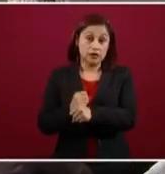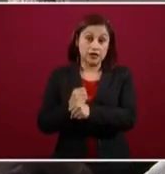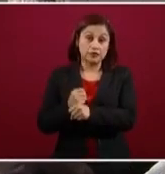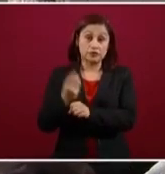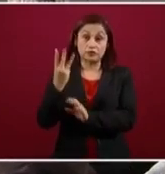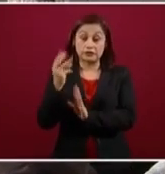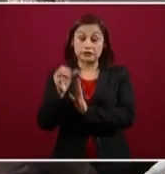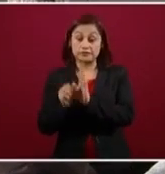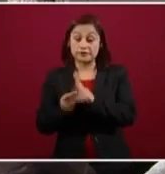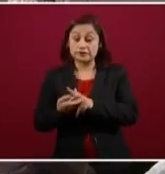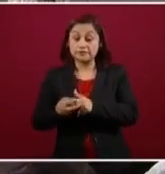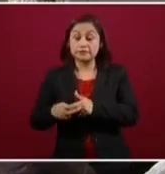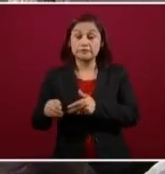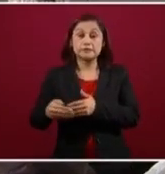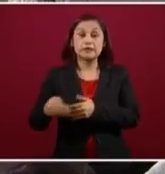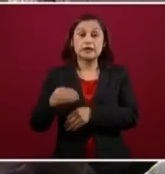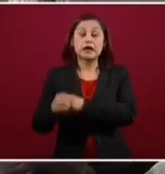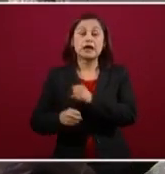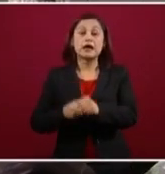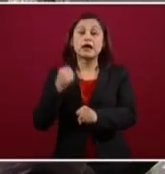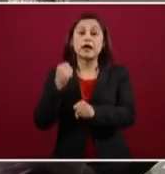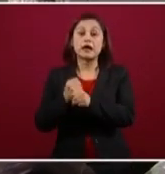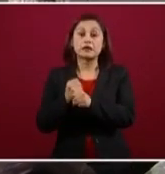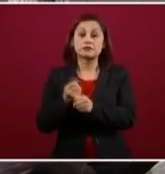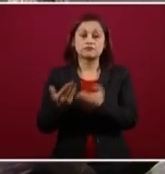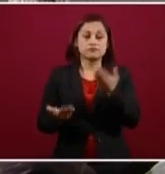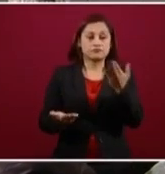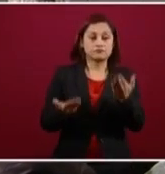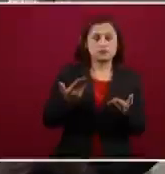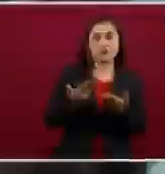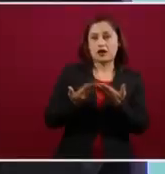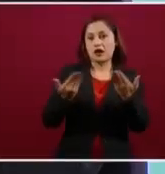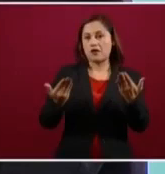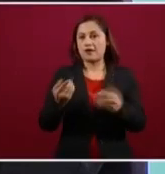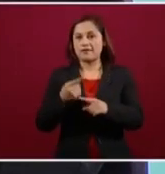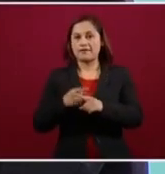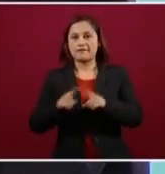Tenemos un crecimiento de 0.3,